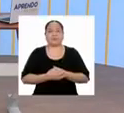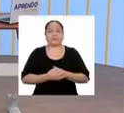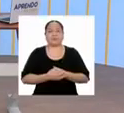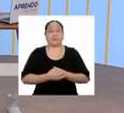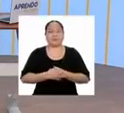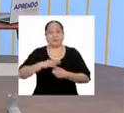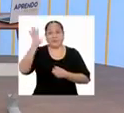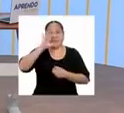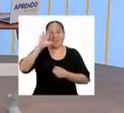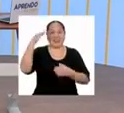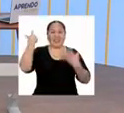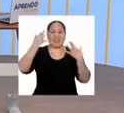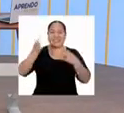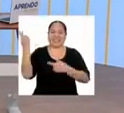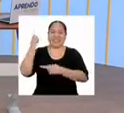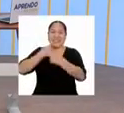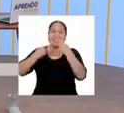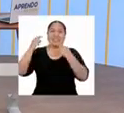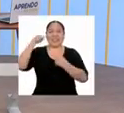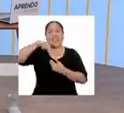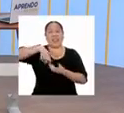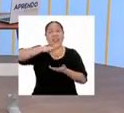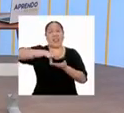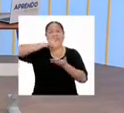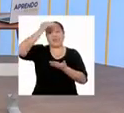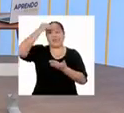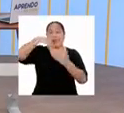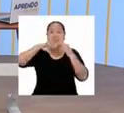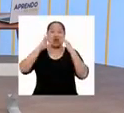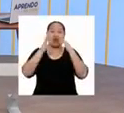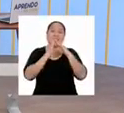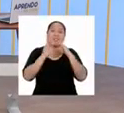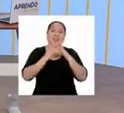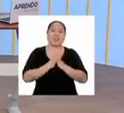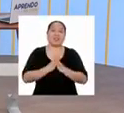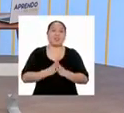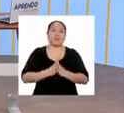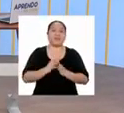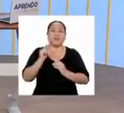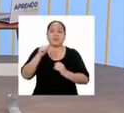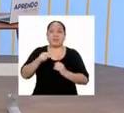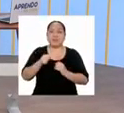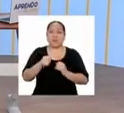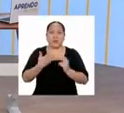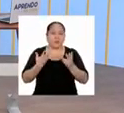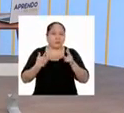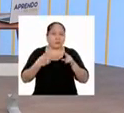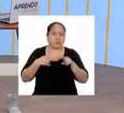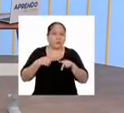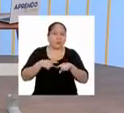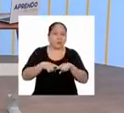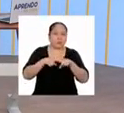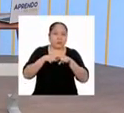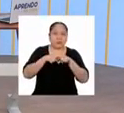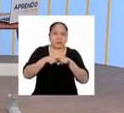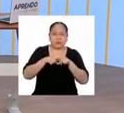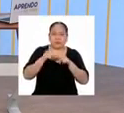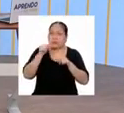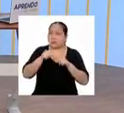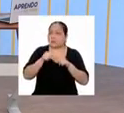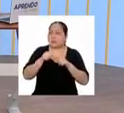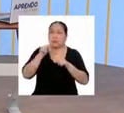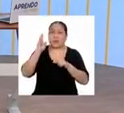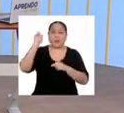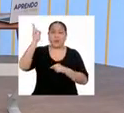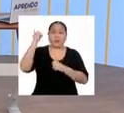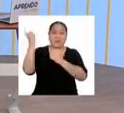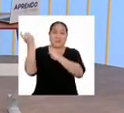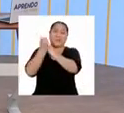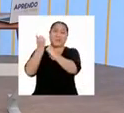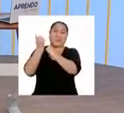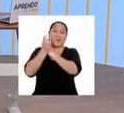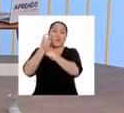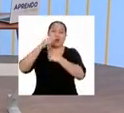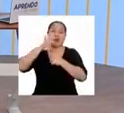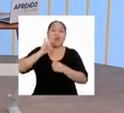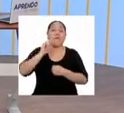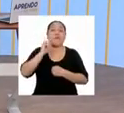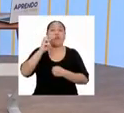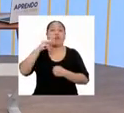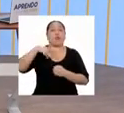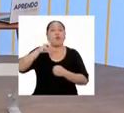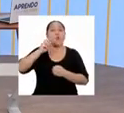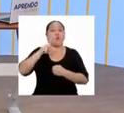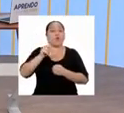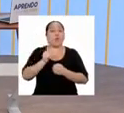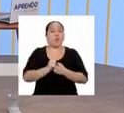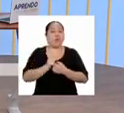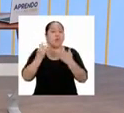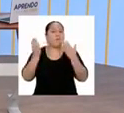Hola, estamos de vuelta en Aprendo en Casa. Nos quedamos en que el profesor nos iba a enseñar una fórmula muy